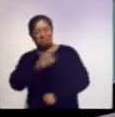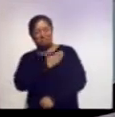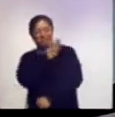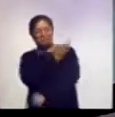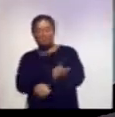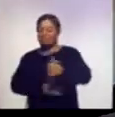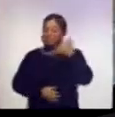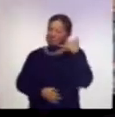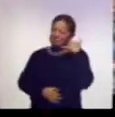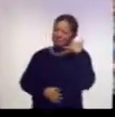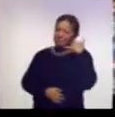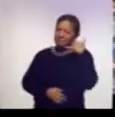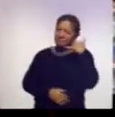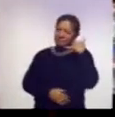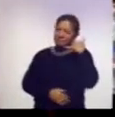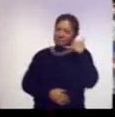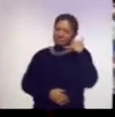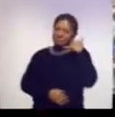tardes.